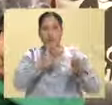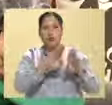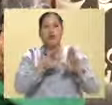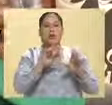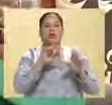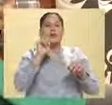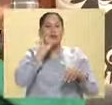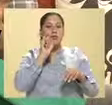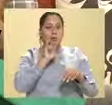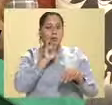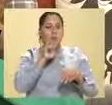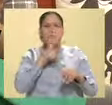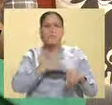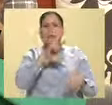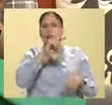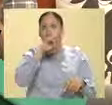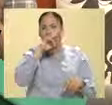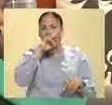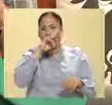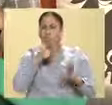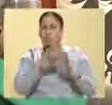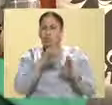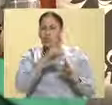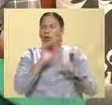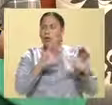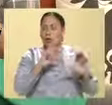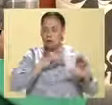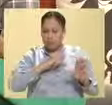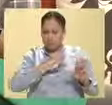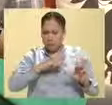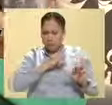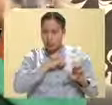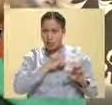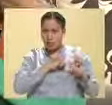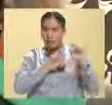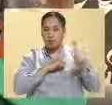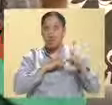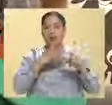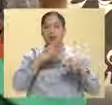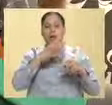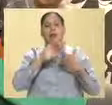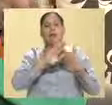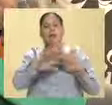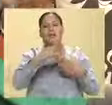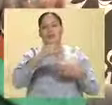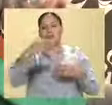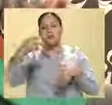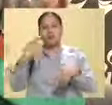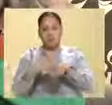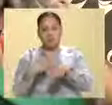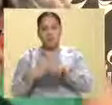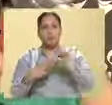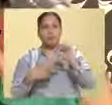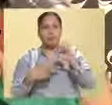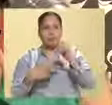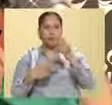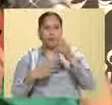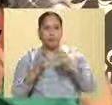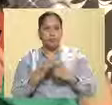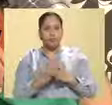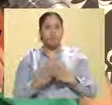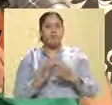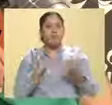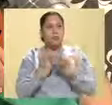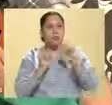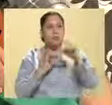sexual, pues son los más preocupados por cuidar su salud y así evitar la propagación de enfermedades, ¿no? Así es, y